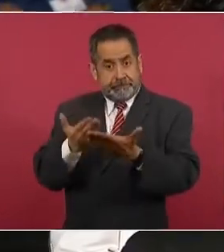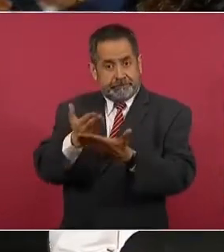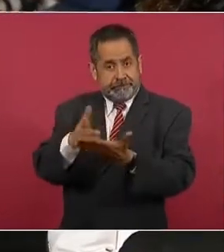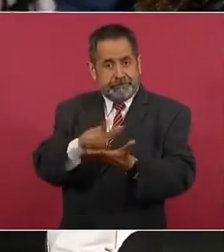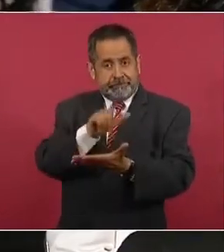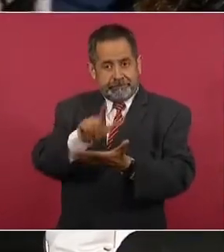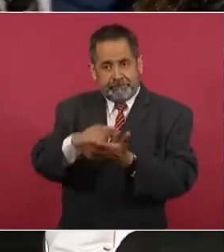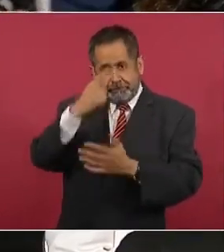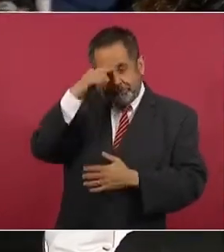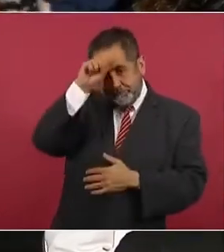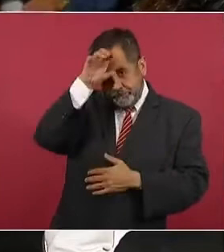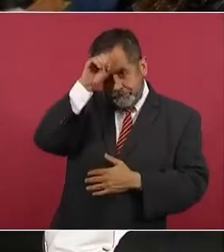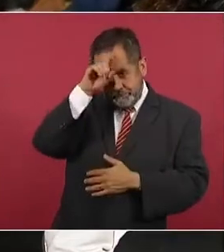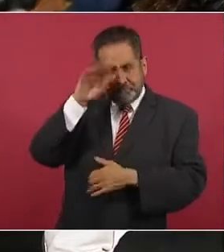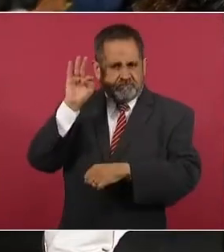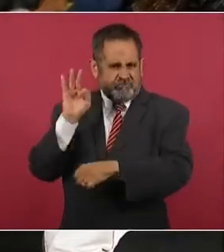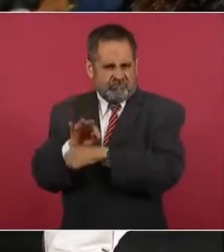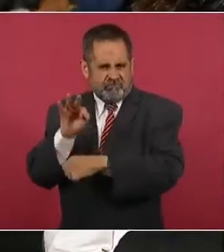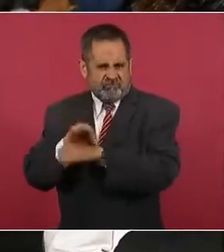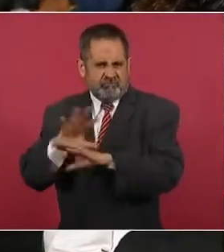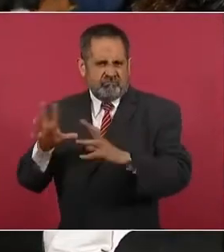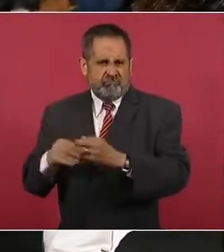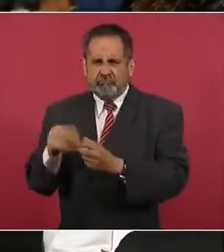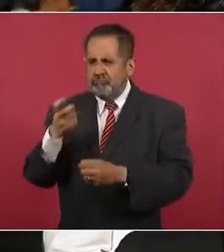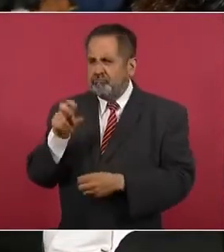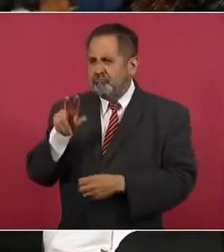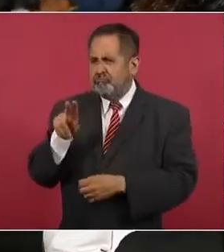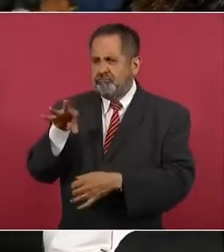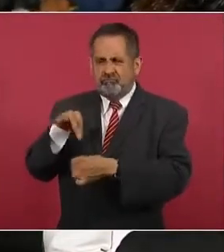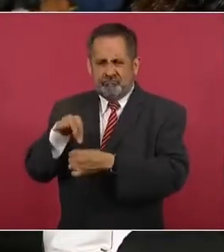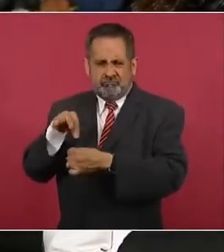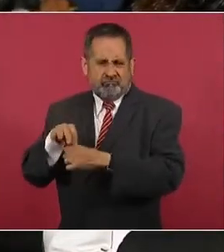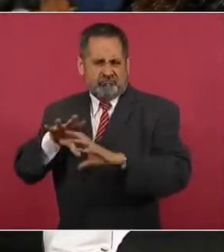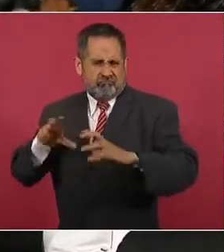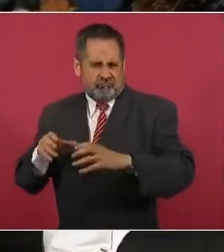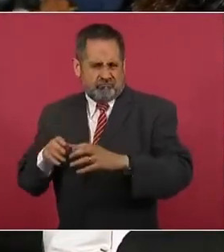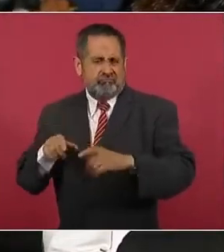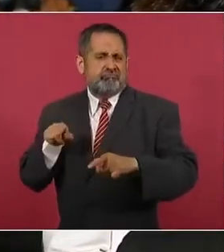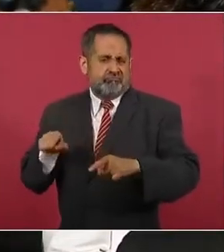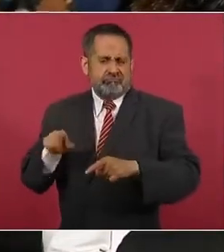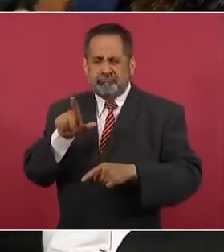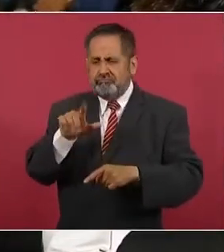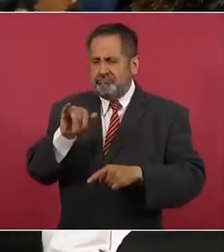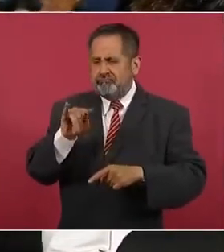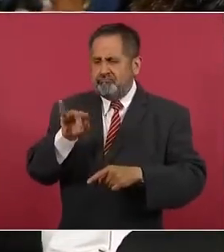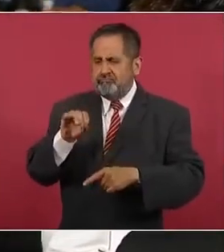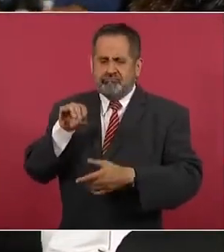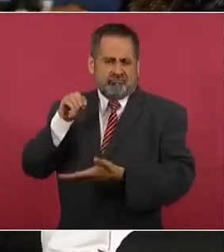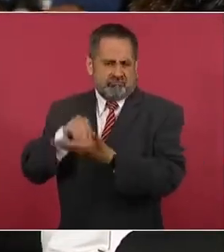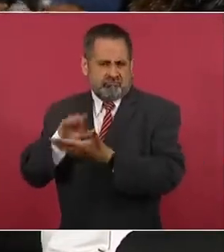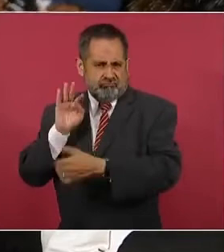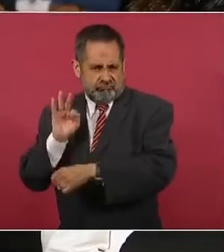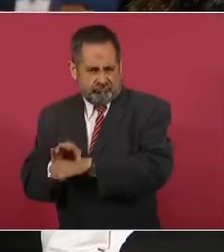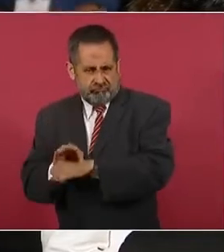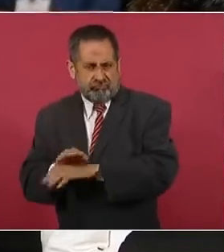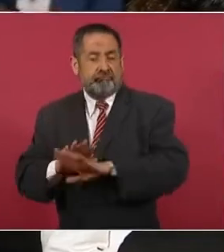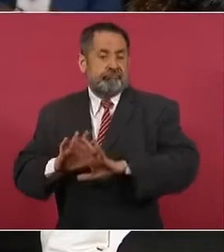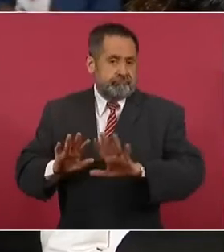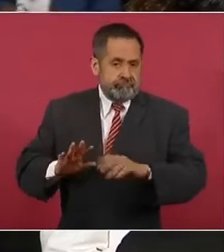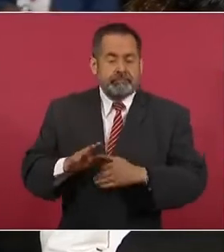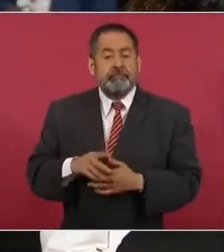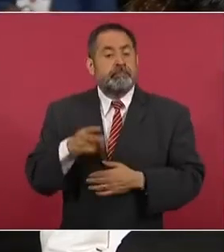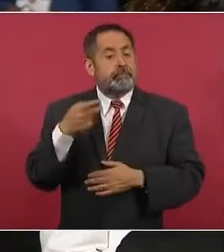minera, la protección del litio, en Jalisco y particularmente en Puerto Vallarta,